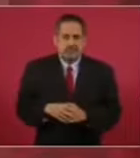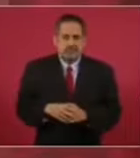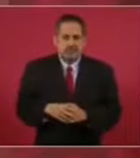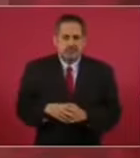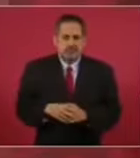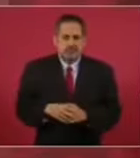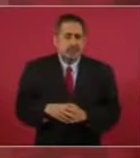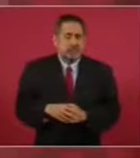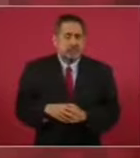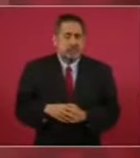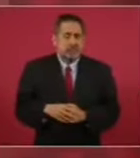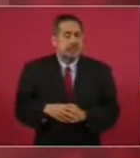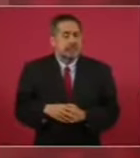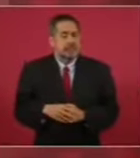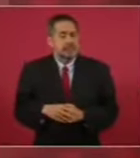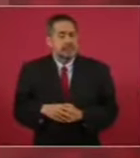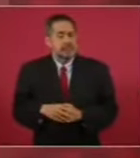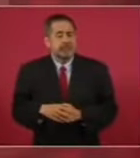buscarles